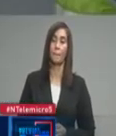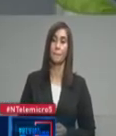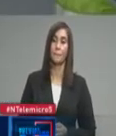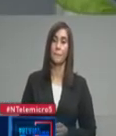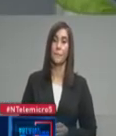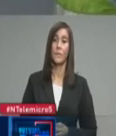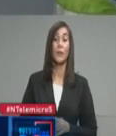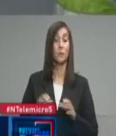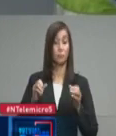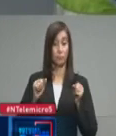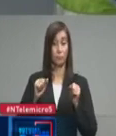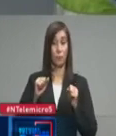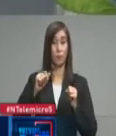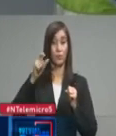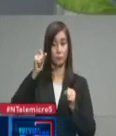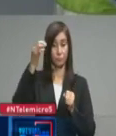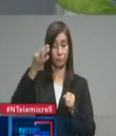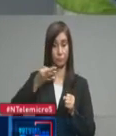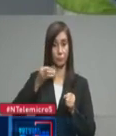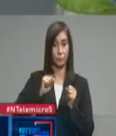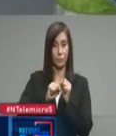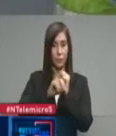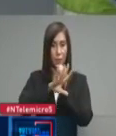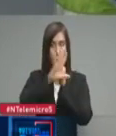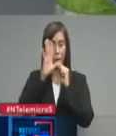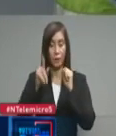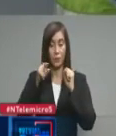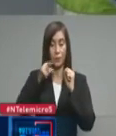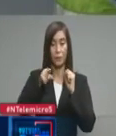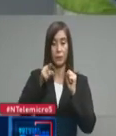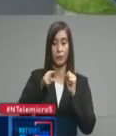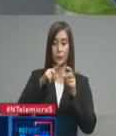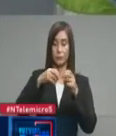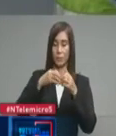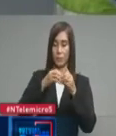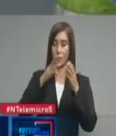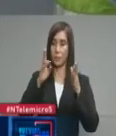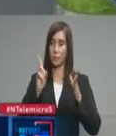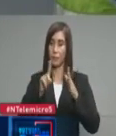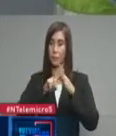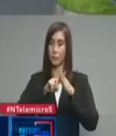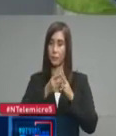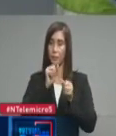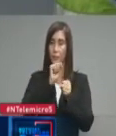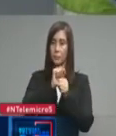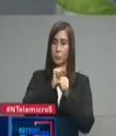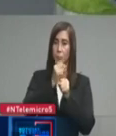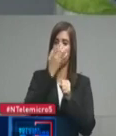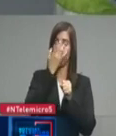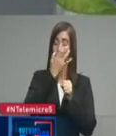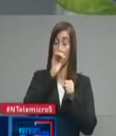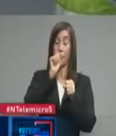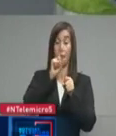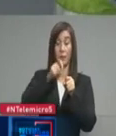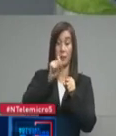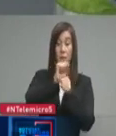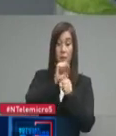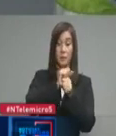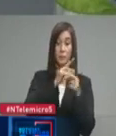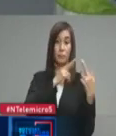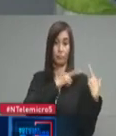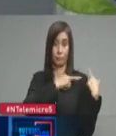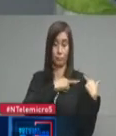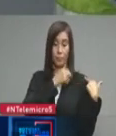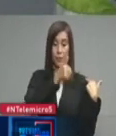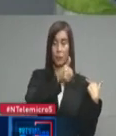van a necesitar de una alta responsabilidad ciudadana en el cumplimiento de las medidas que se